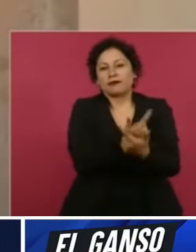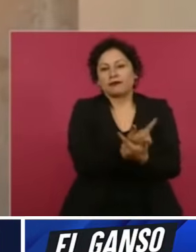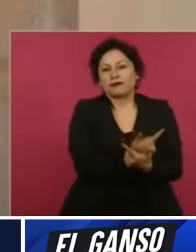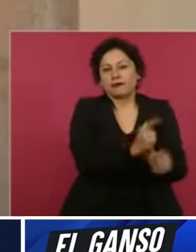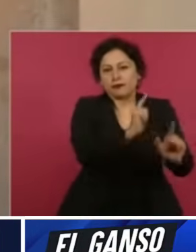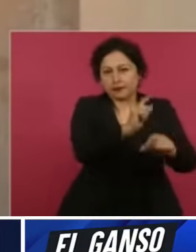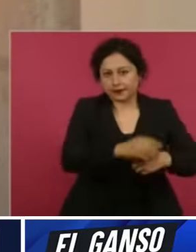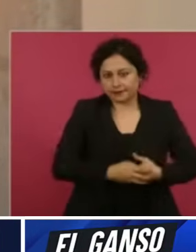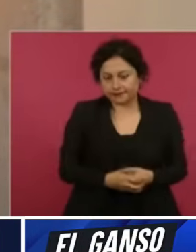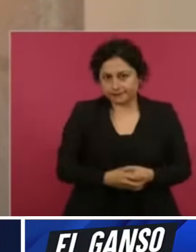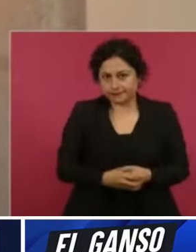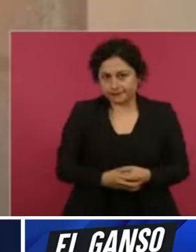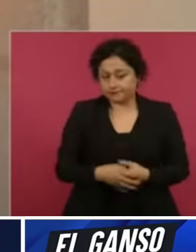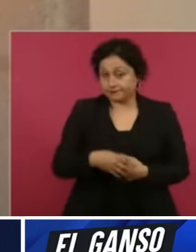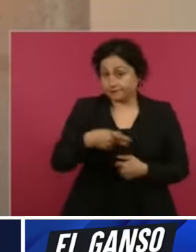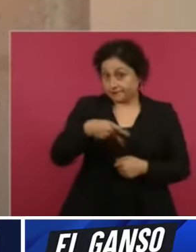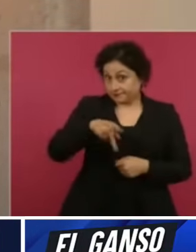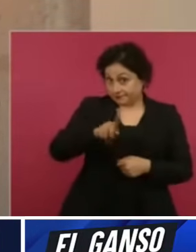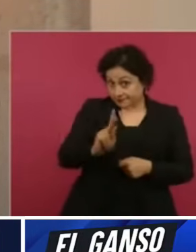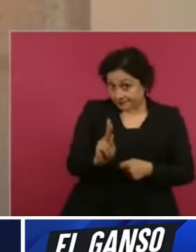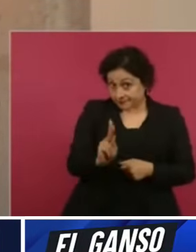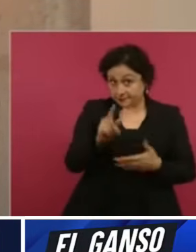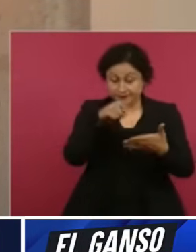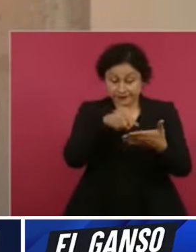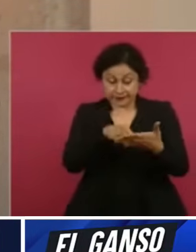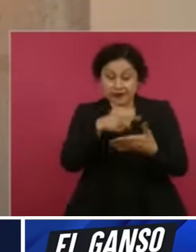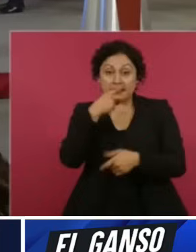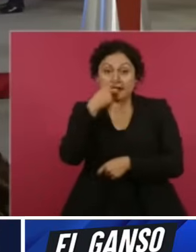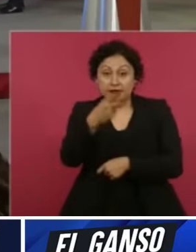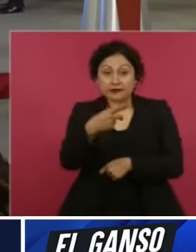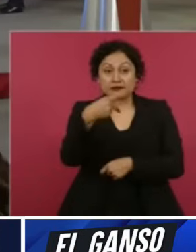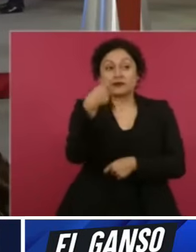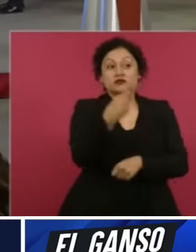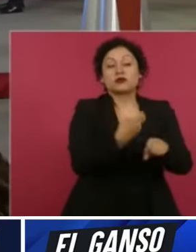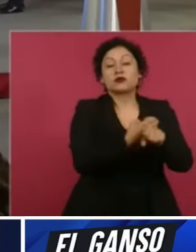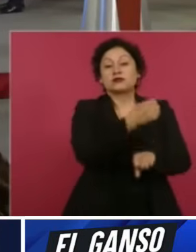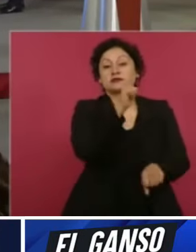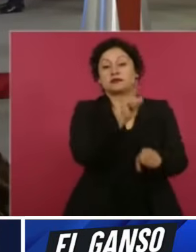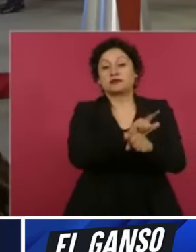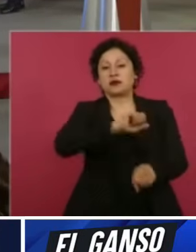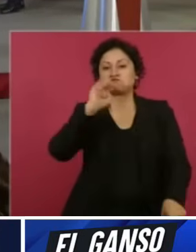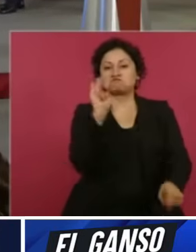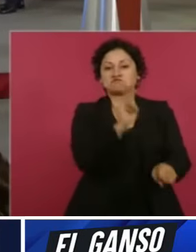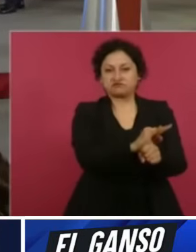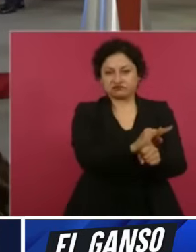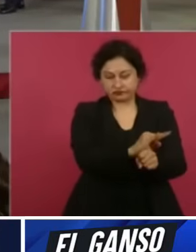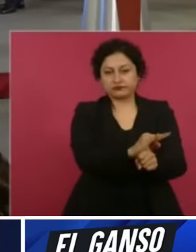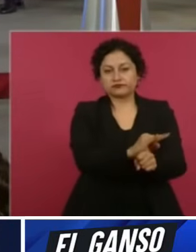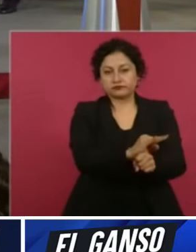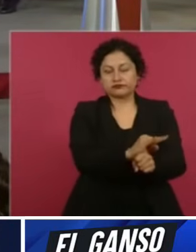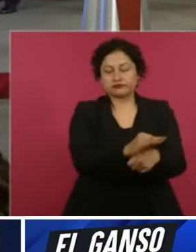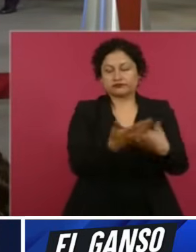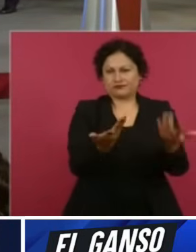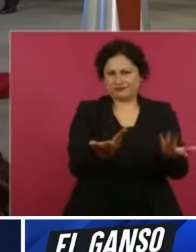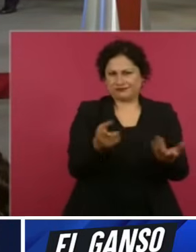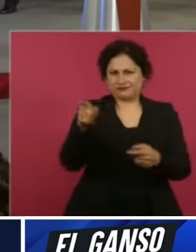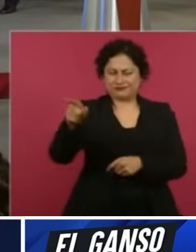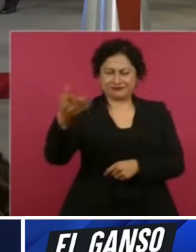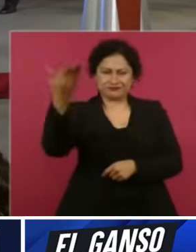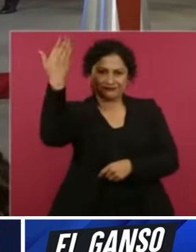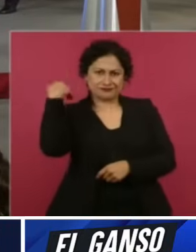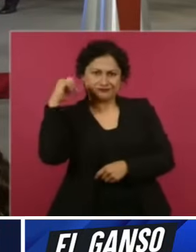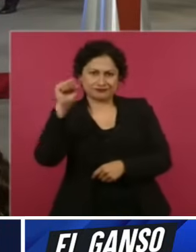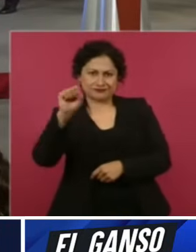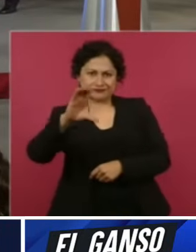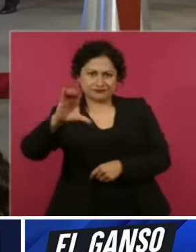considerando que contaba con fuero para delitos del fuero local contraviniendo así lo que había señalado ya la suprema